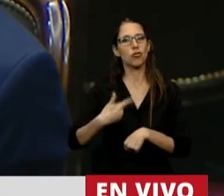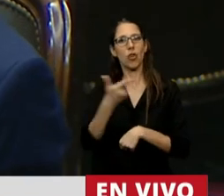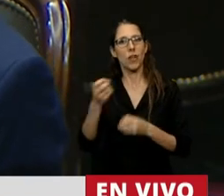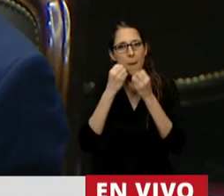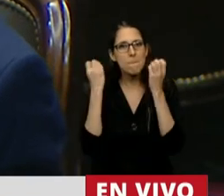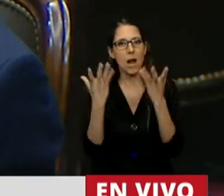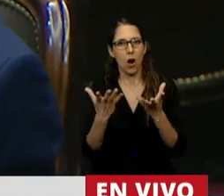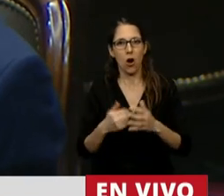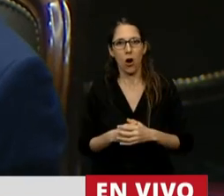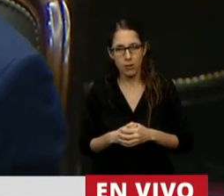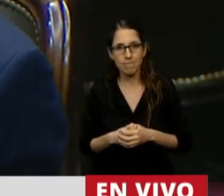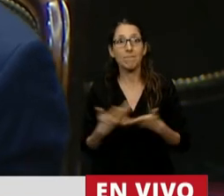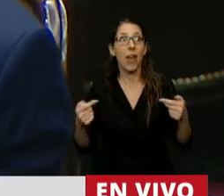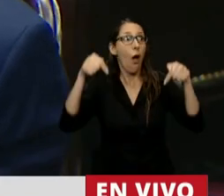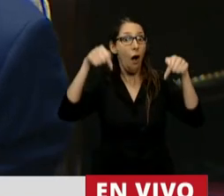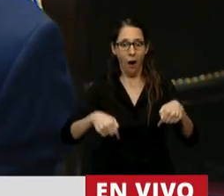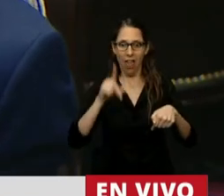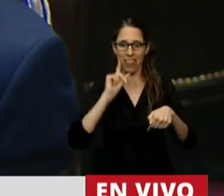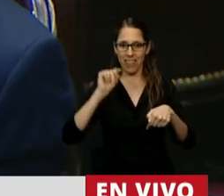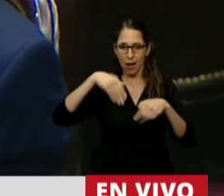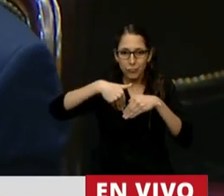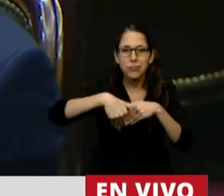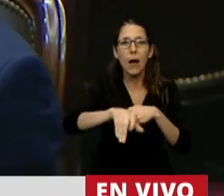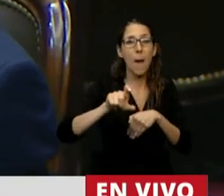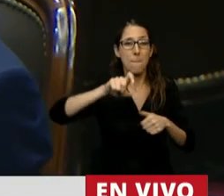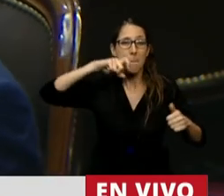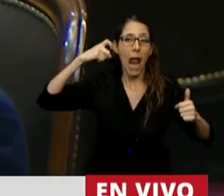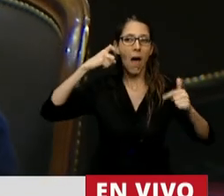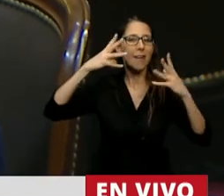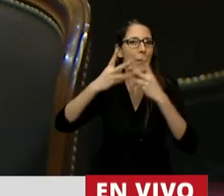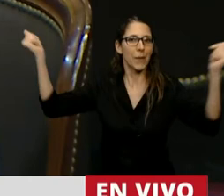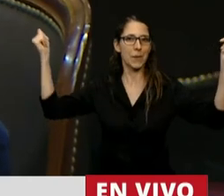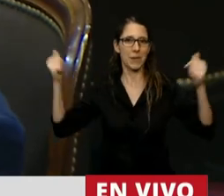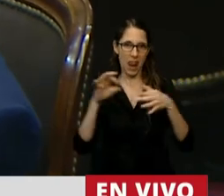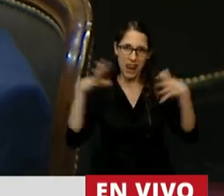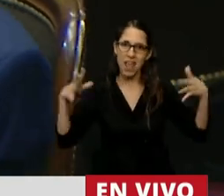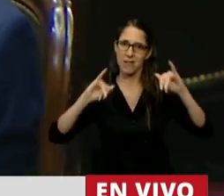y contar a partir de hoy con una vergüenza menos y una libertad más.